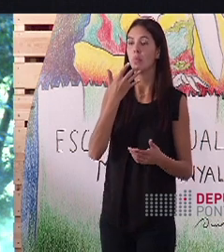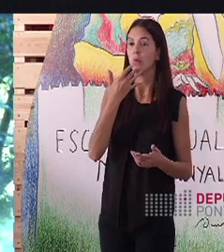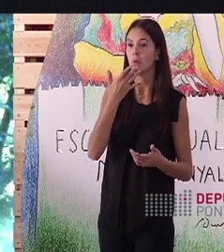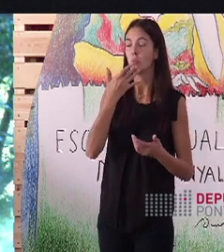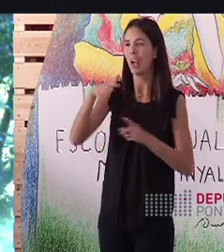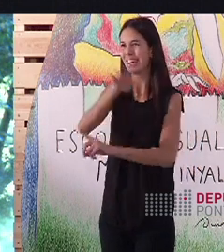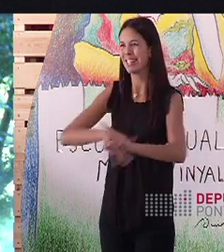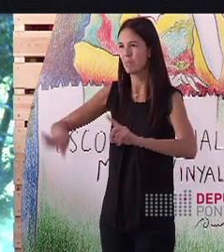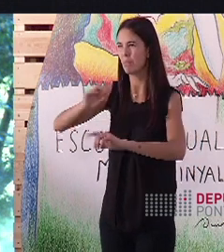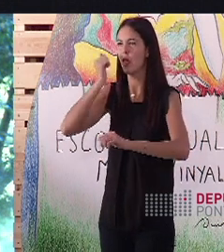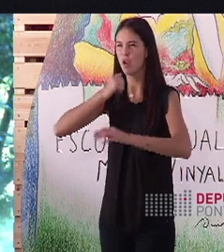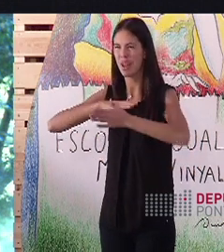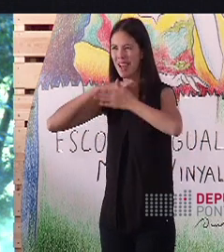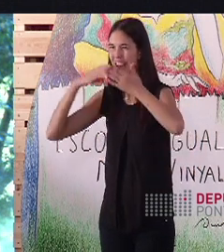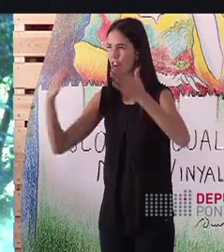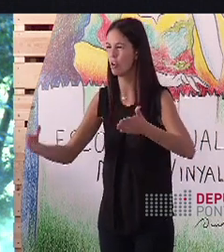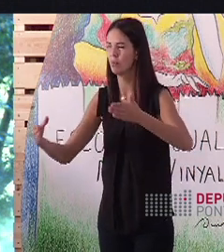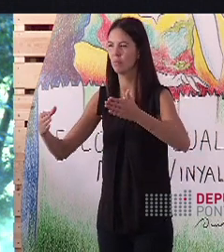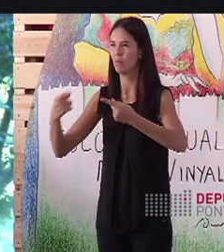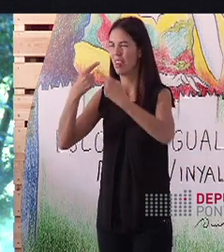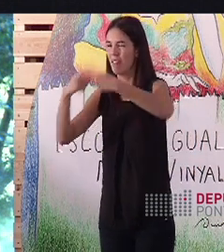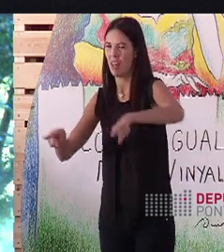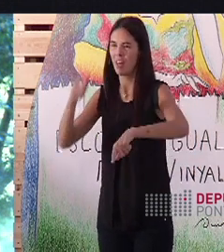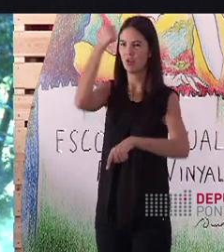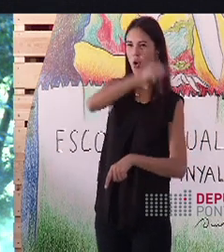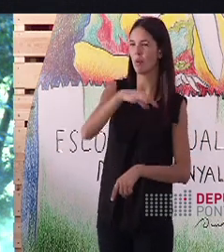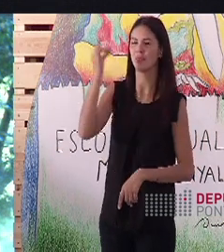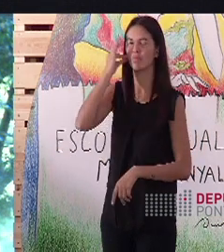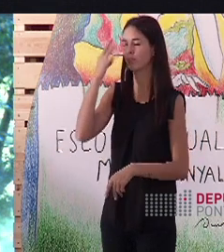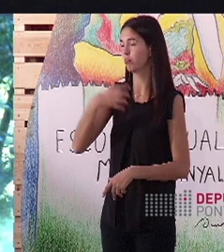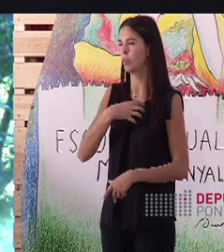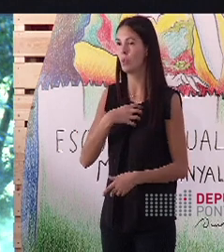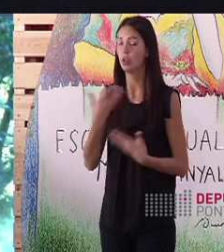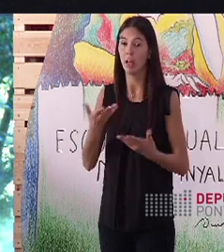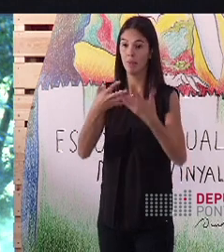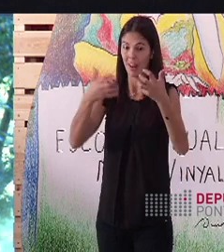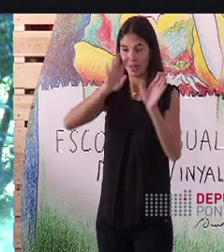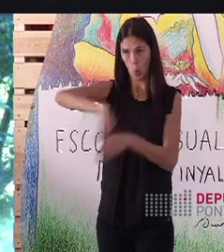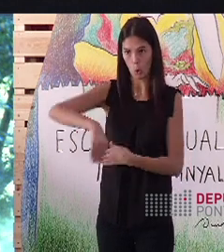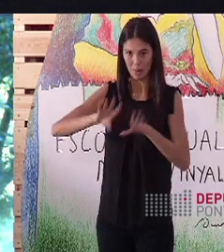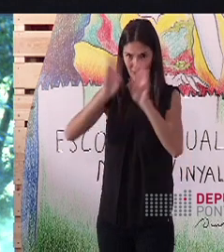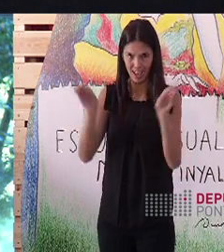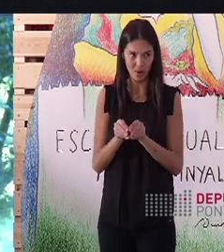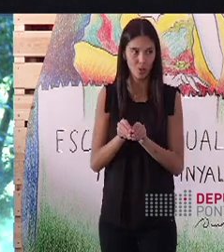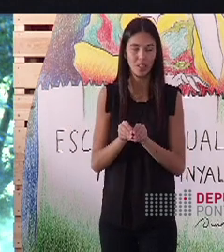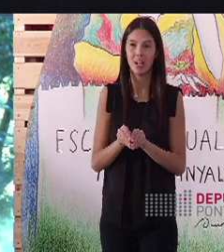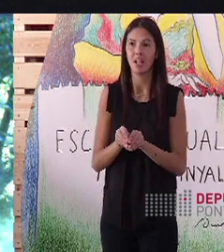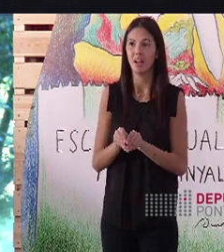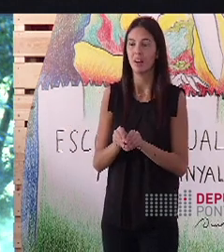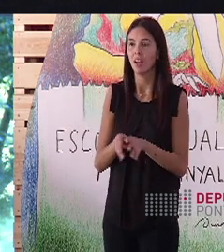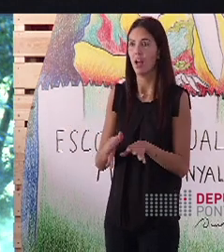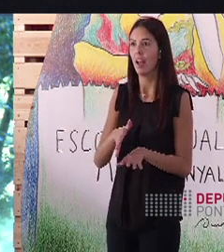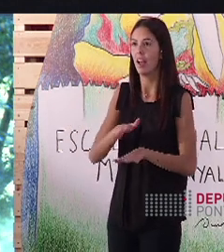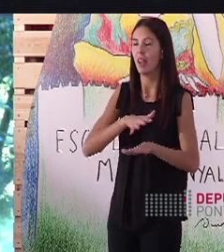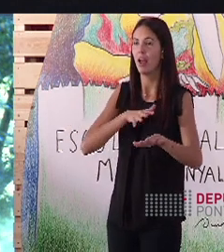los enormes espacios de desigualdad que hay entre hombres y mujeres. Entonces, ya la última frase, para concretar, los efectos